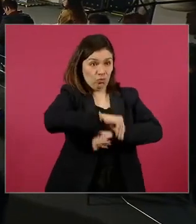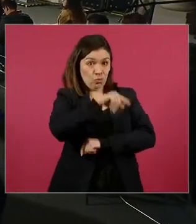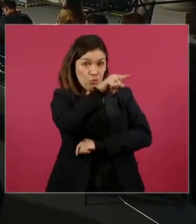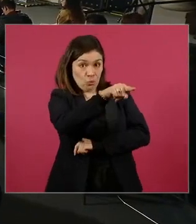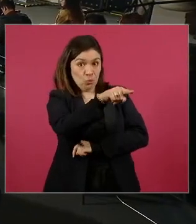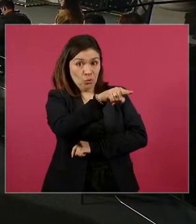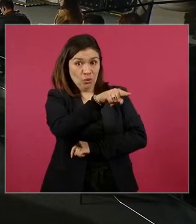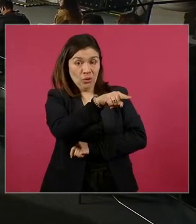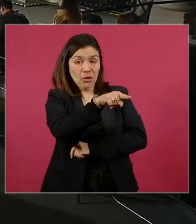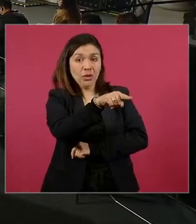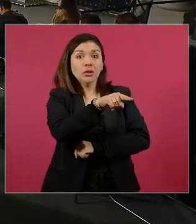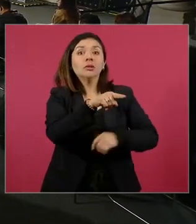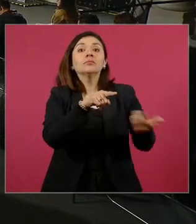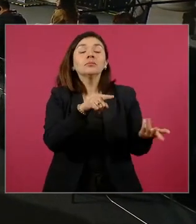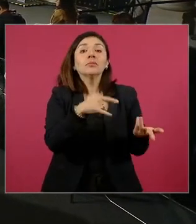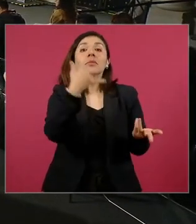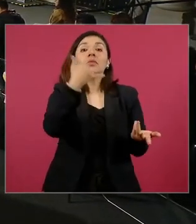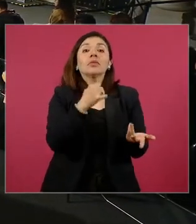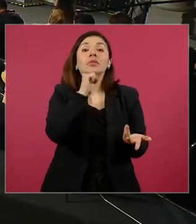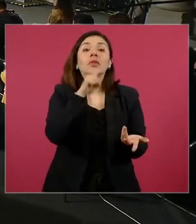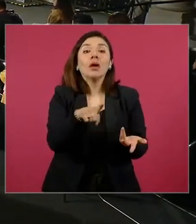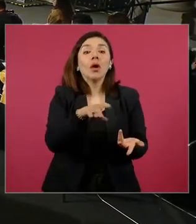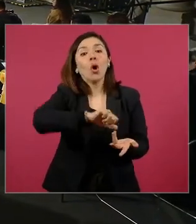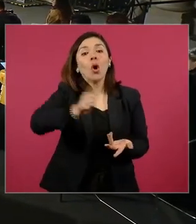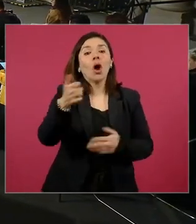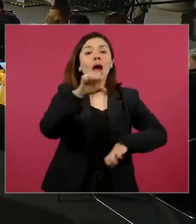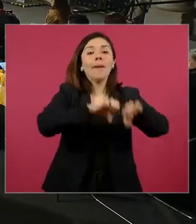y a las que